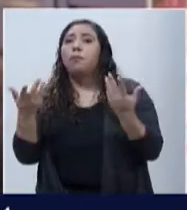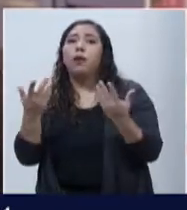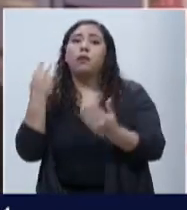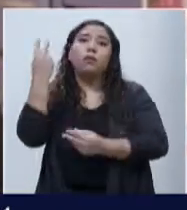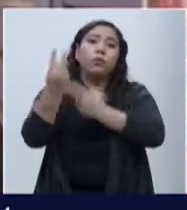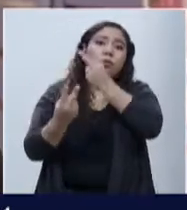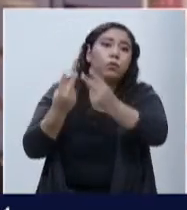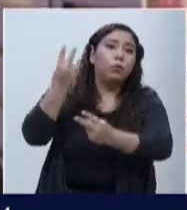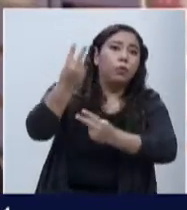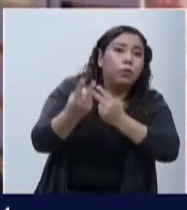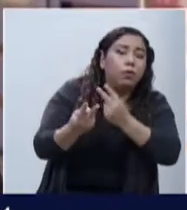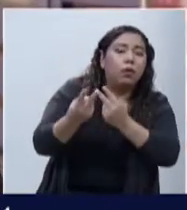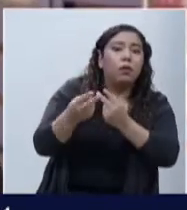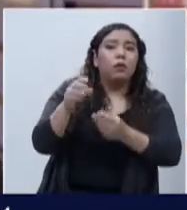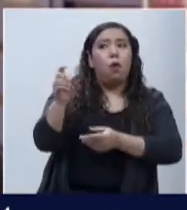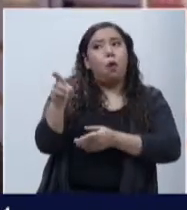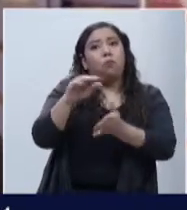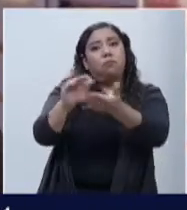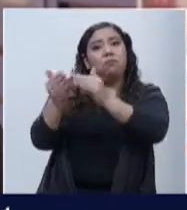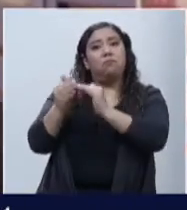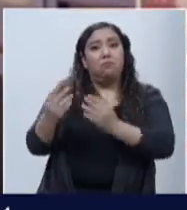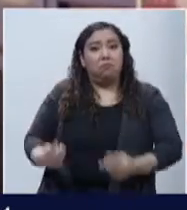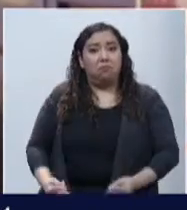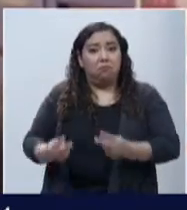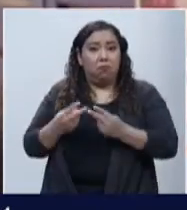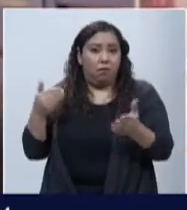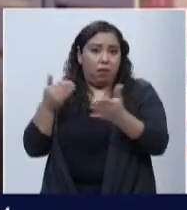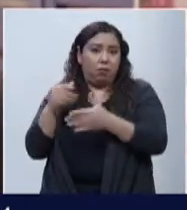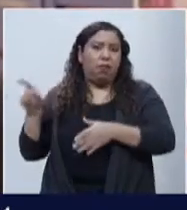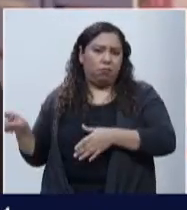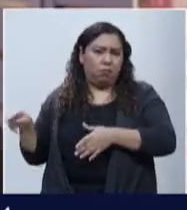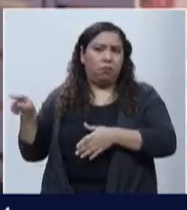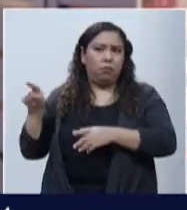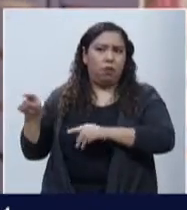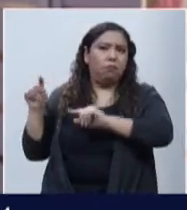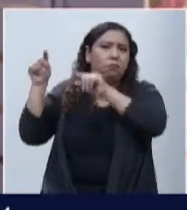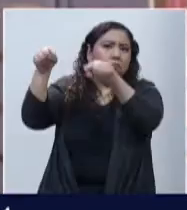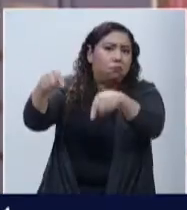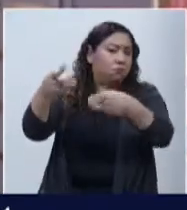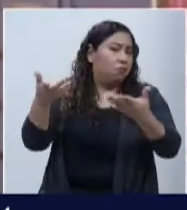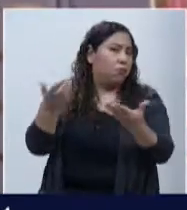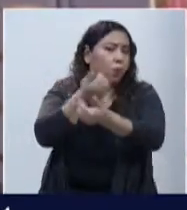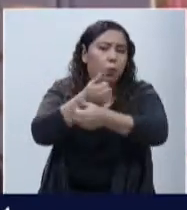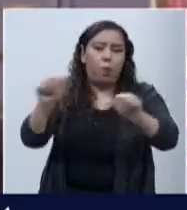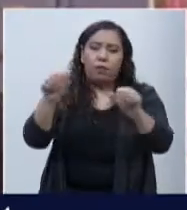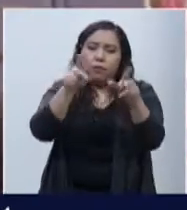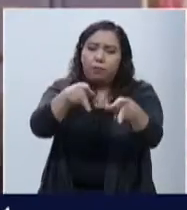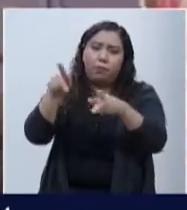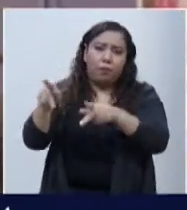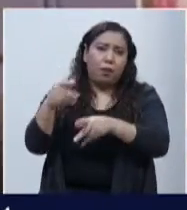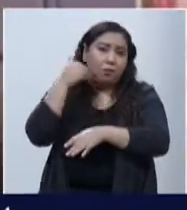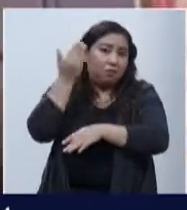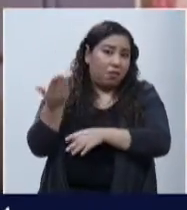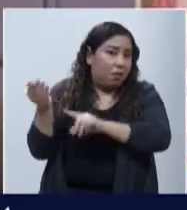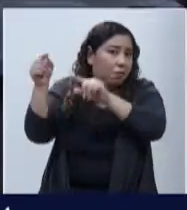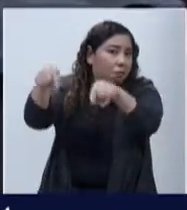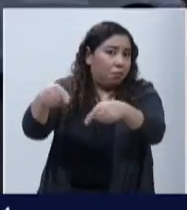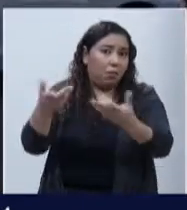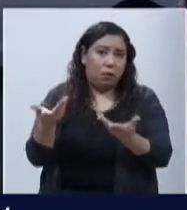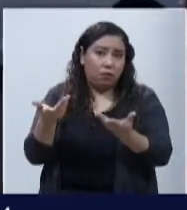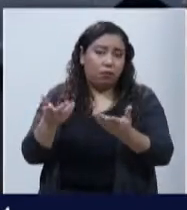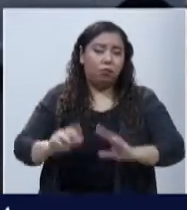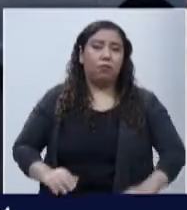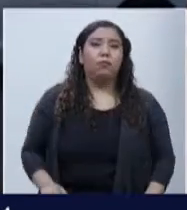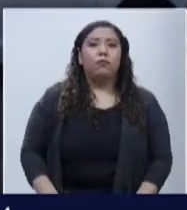que puede ser la comunidad que vive sea el que lo cuente que puede ser el pasajero o cualquier otro pasajero si quiero persona que quiere venir acá para ocio